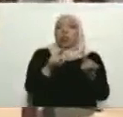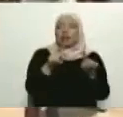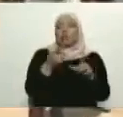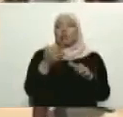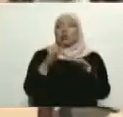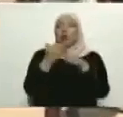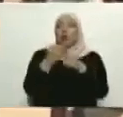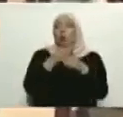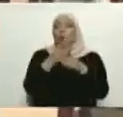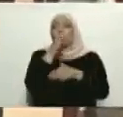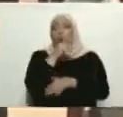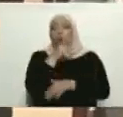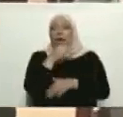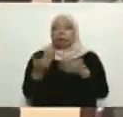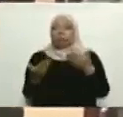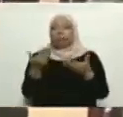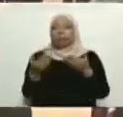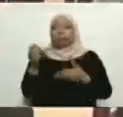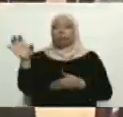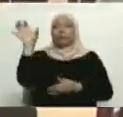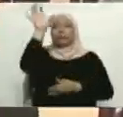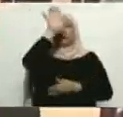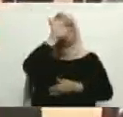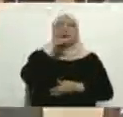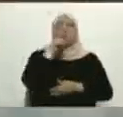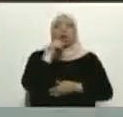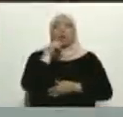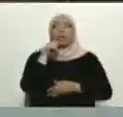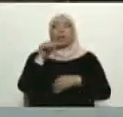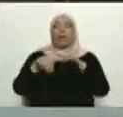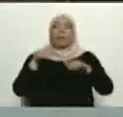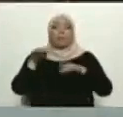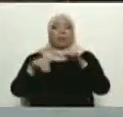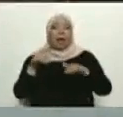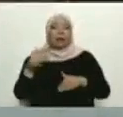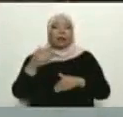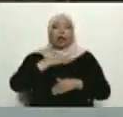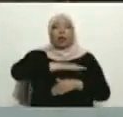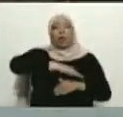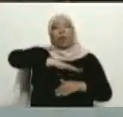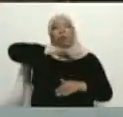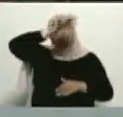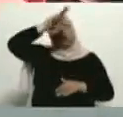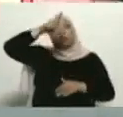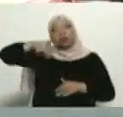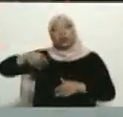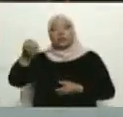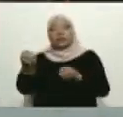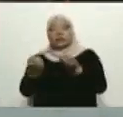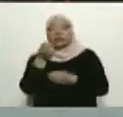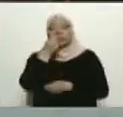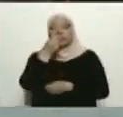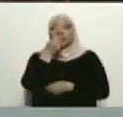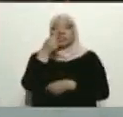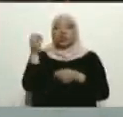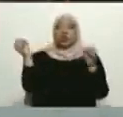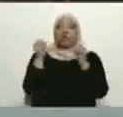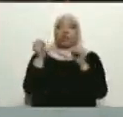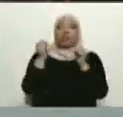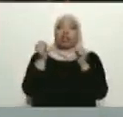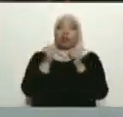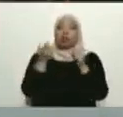Venezuela tiene playas tiene Llanos tiene montaña tiene selva médano